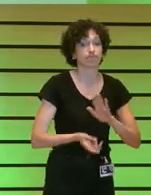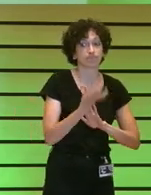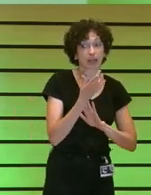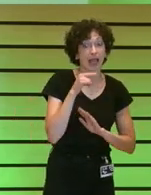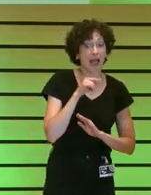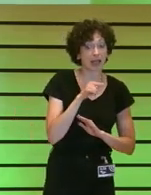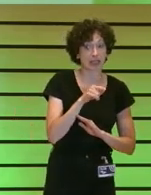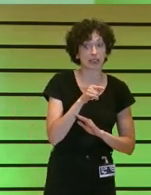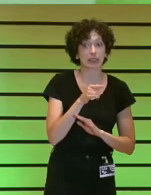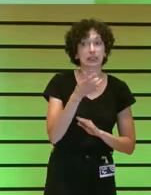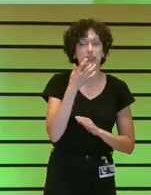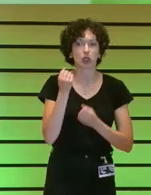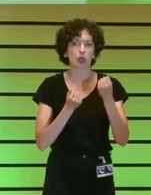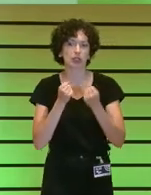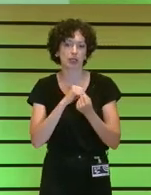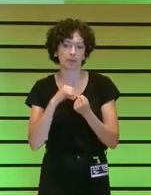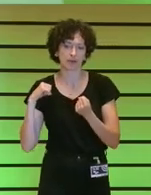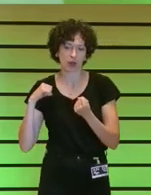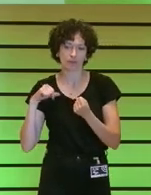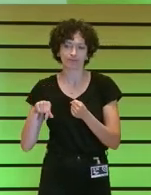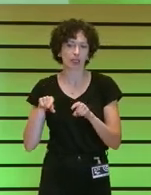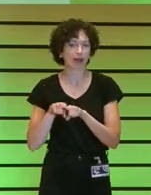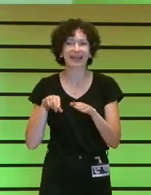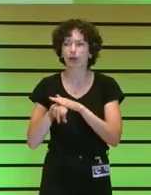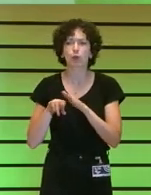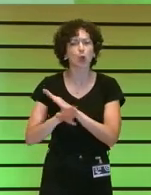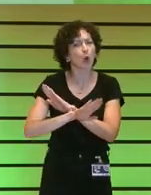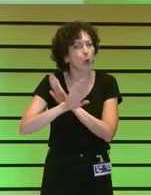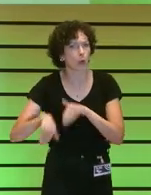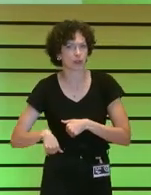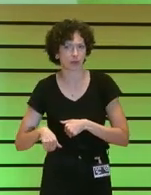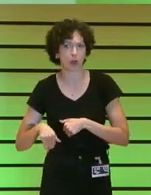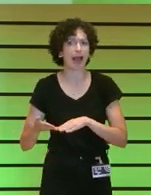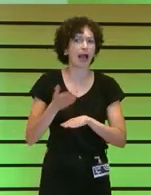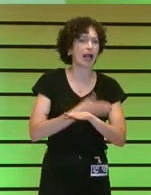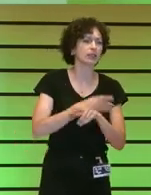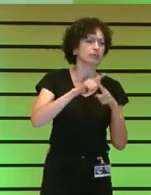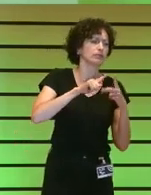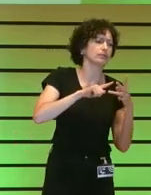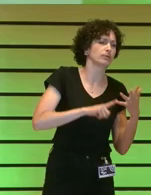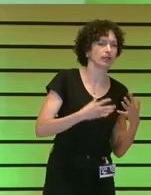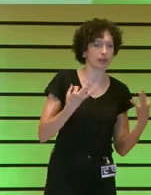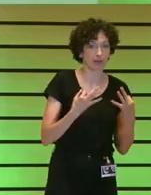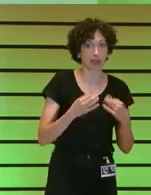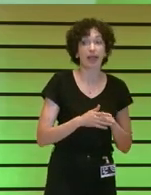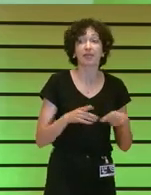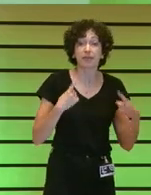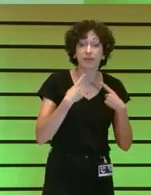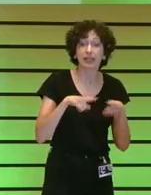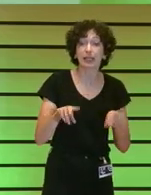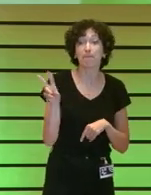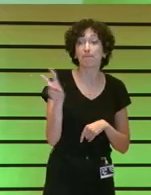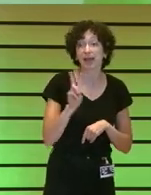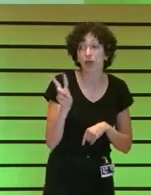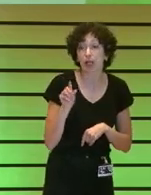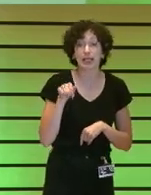recurso al coche privado sea el último recurso cuando no haya más remedio y no es lo mismo la movilidad en Valladolid que en el centro